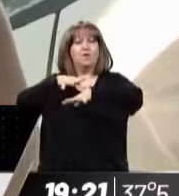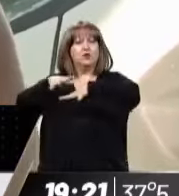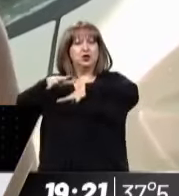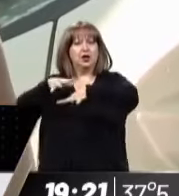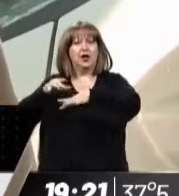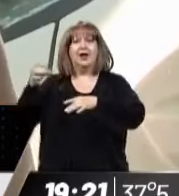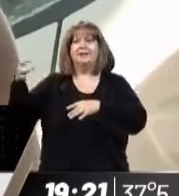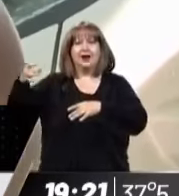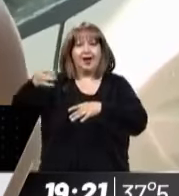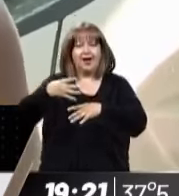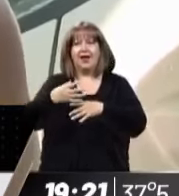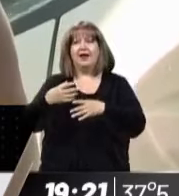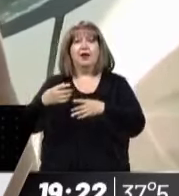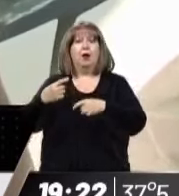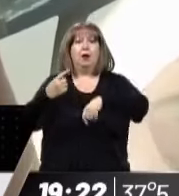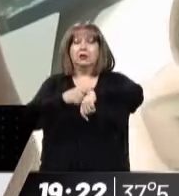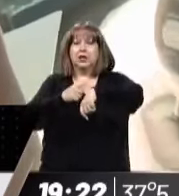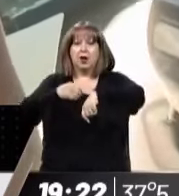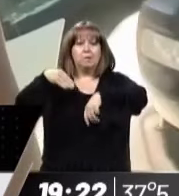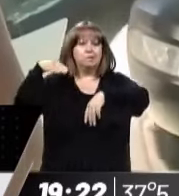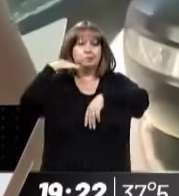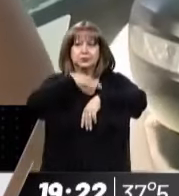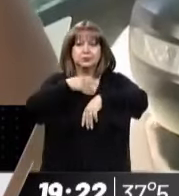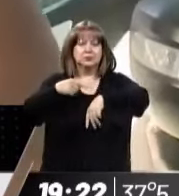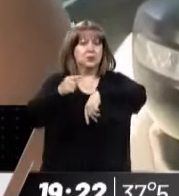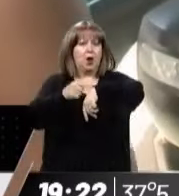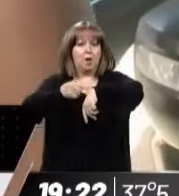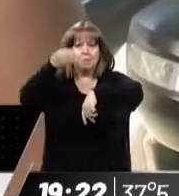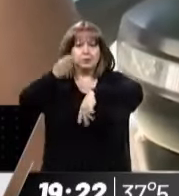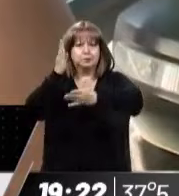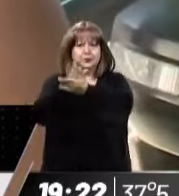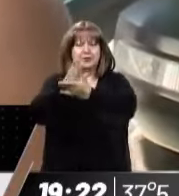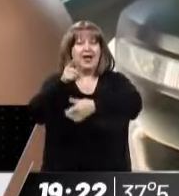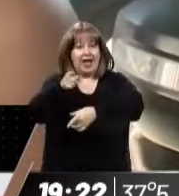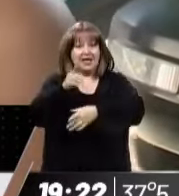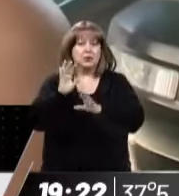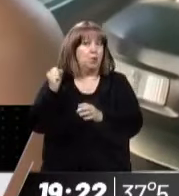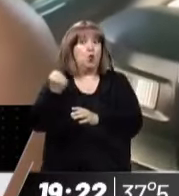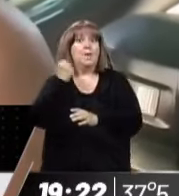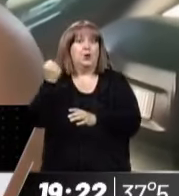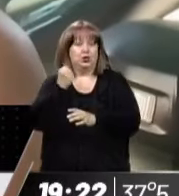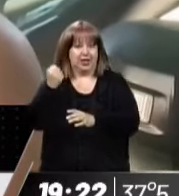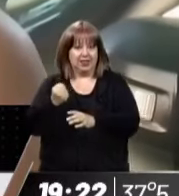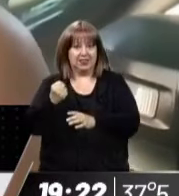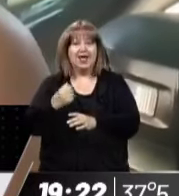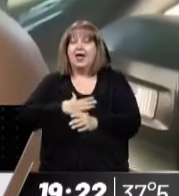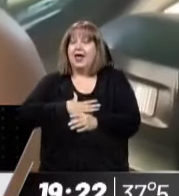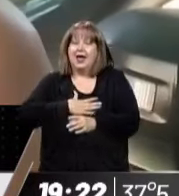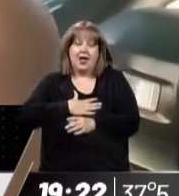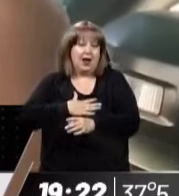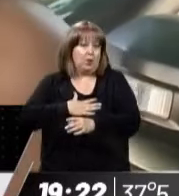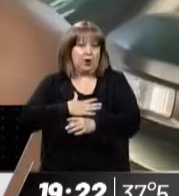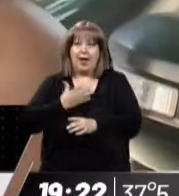un tren tiene que pasar a una hora y pasa verdaderamente a la hora exacta y eso ya es una locura. Enamorada de